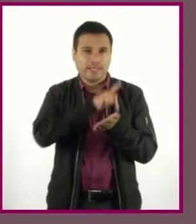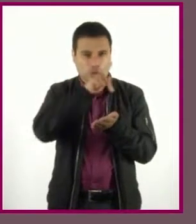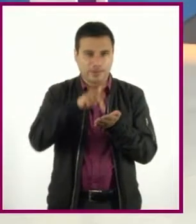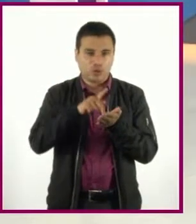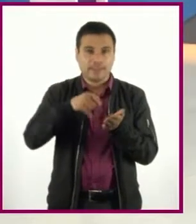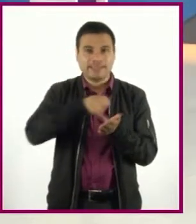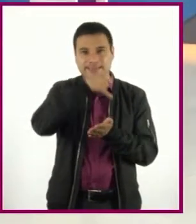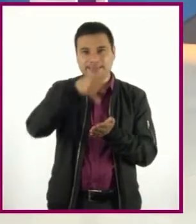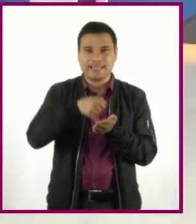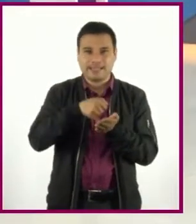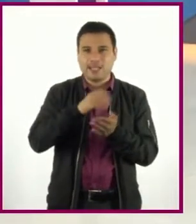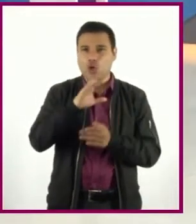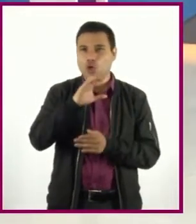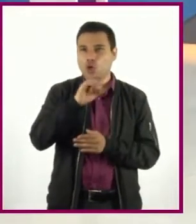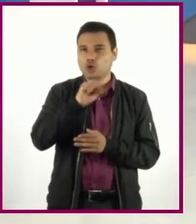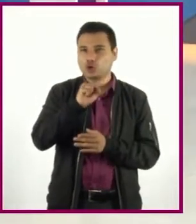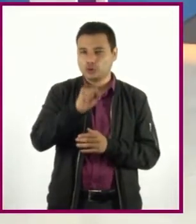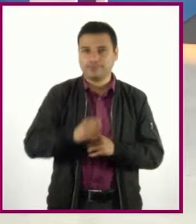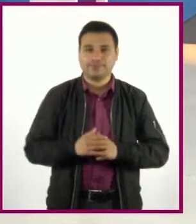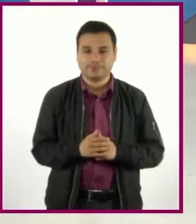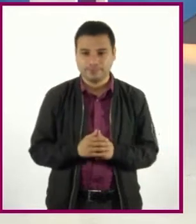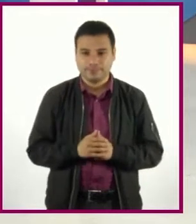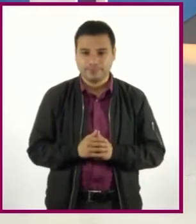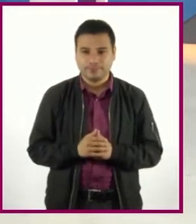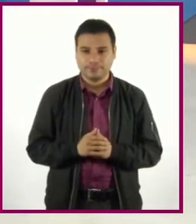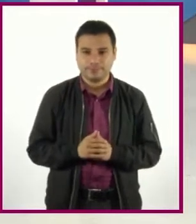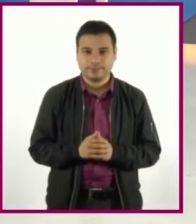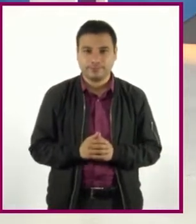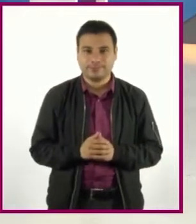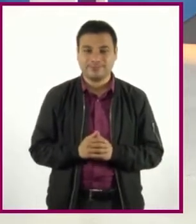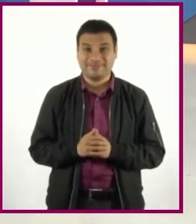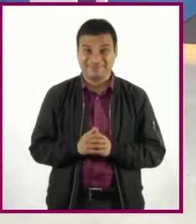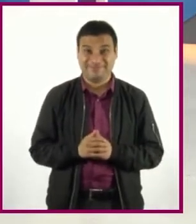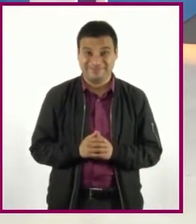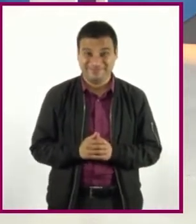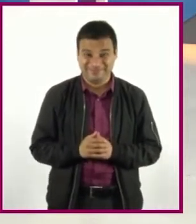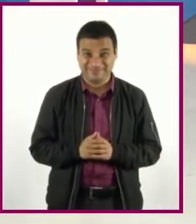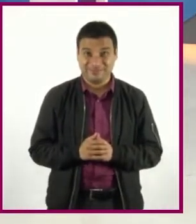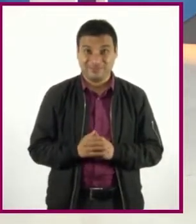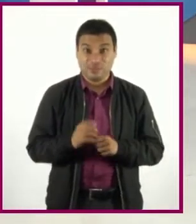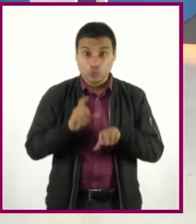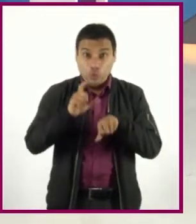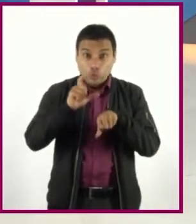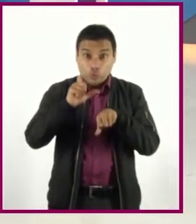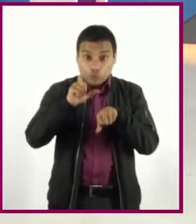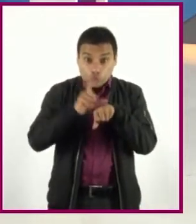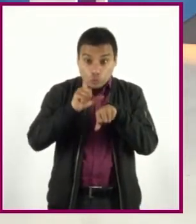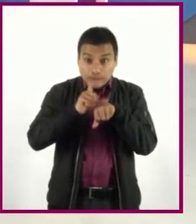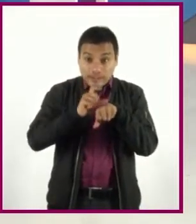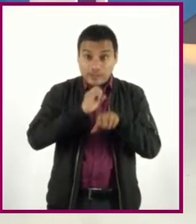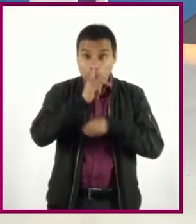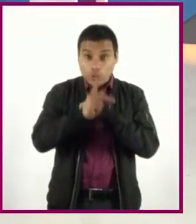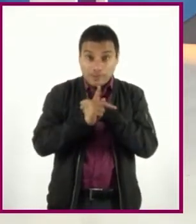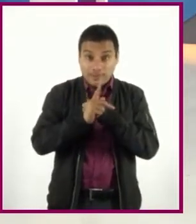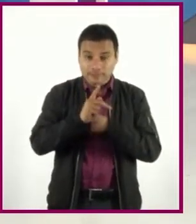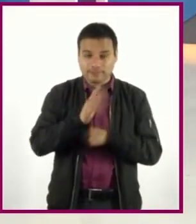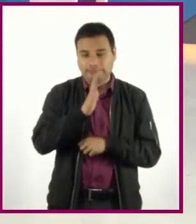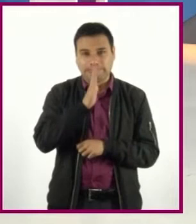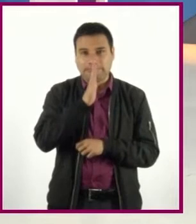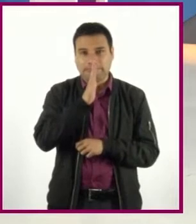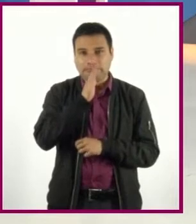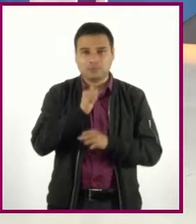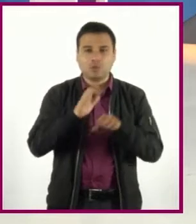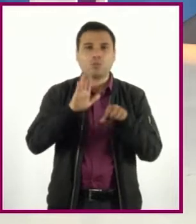de Kos. Es imposible intentar pasar por la parte turca europea, pues en su frontera con Grecia, el